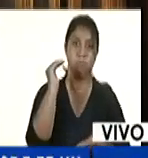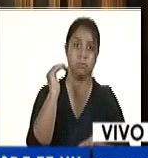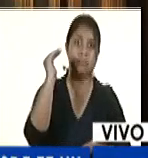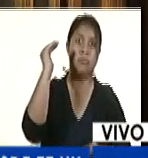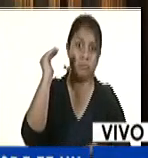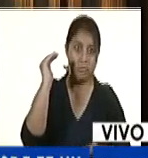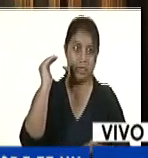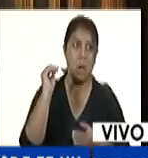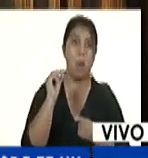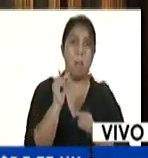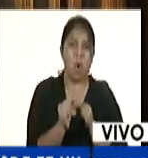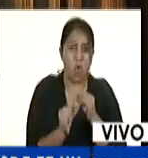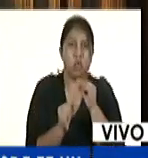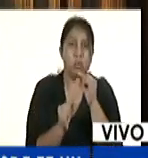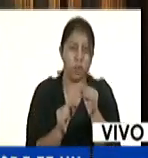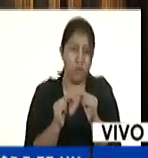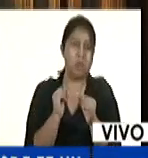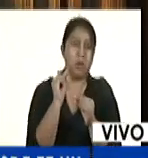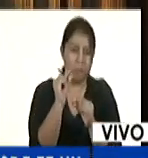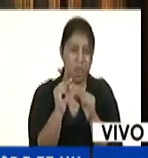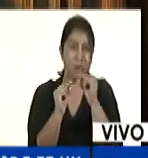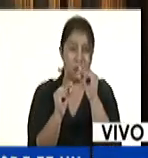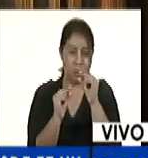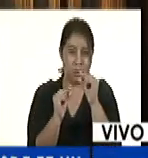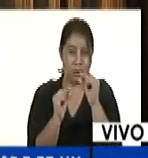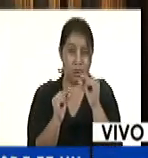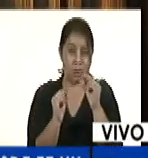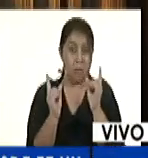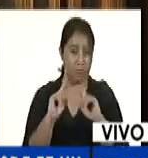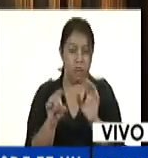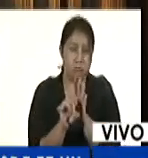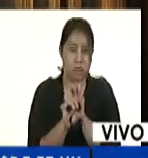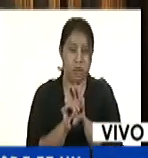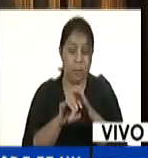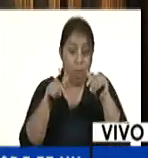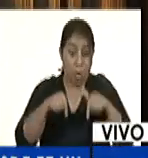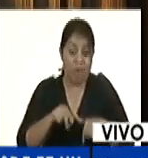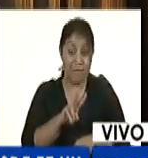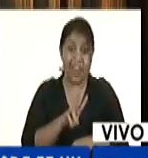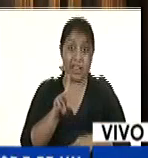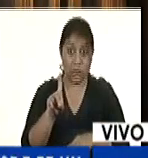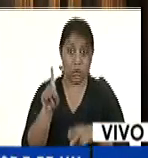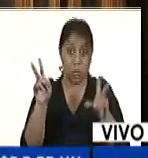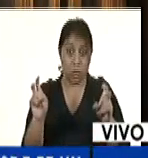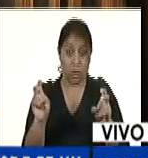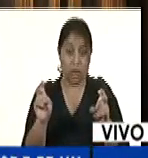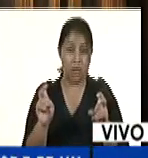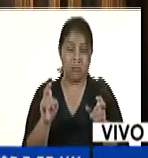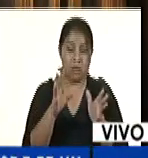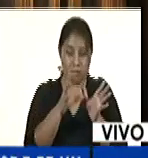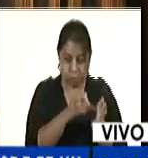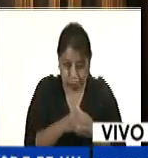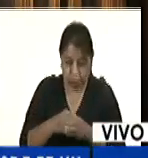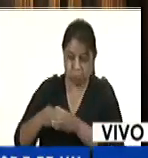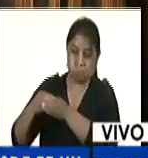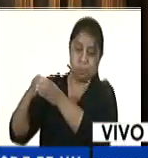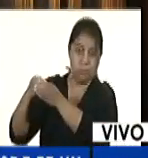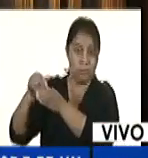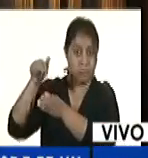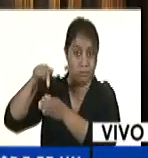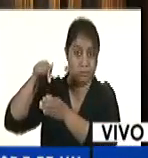estos del día de hoy, estos 21 casos, quitamos la parte que le corresponde a los que salieron